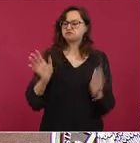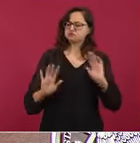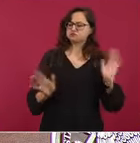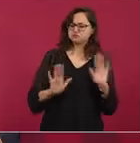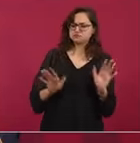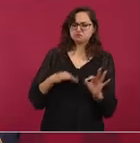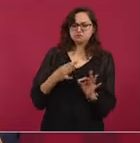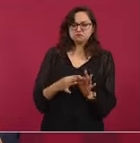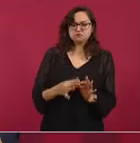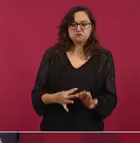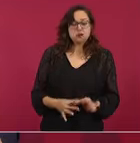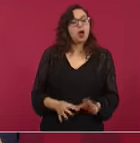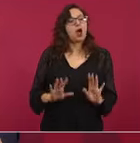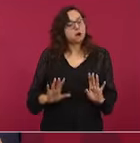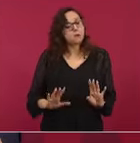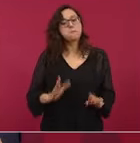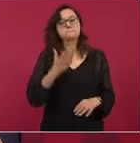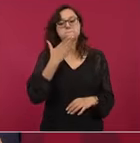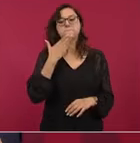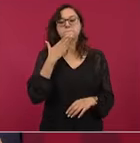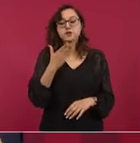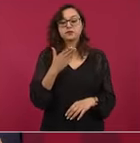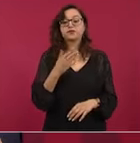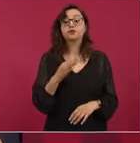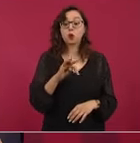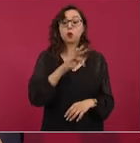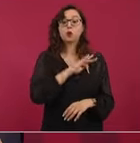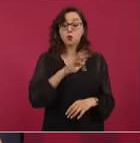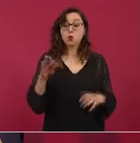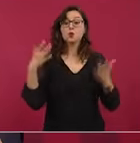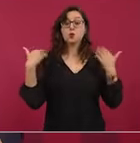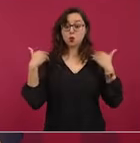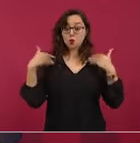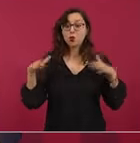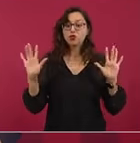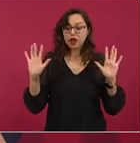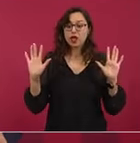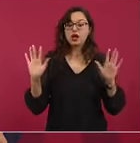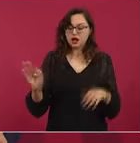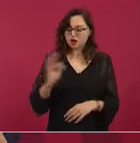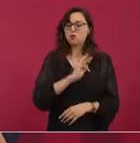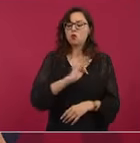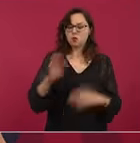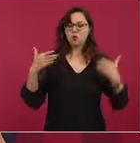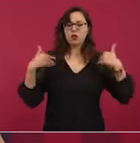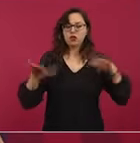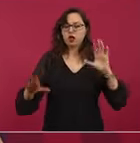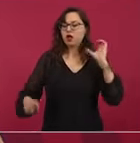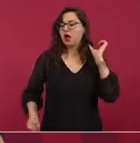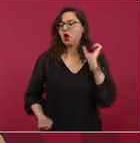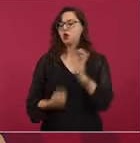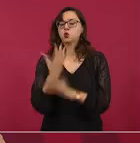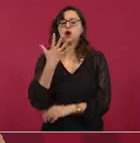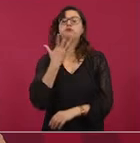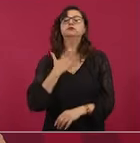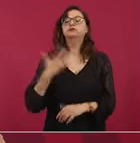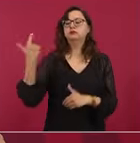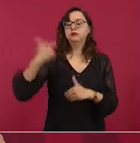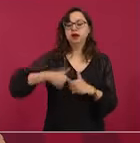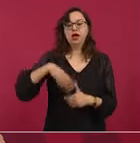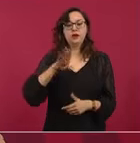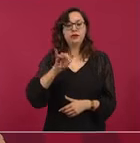impulsar el que con cooperativas se puedan atender estas